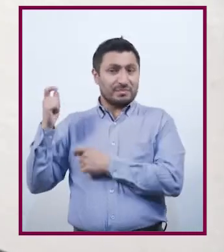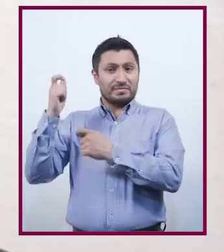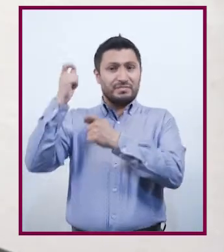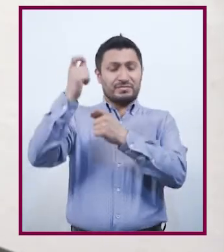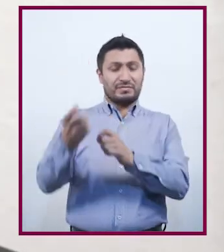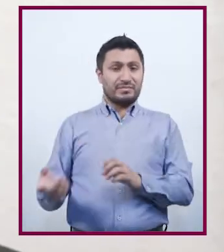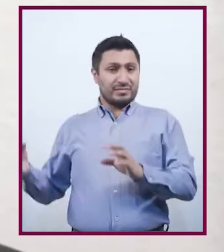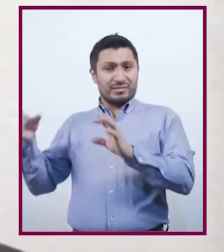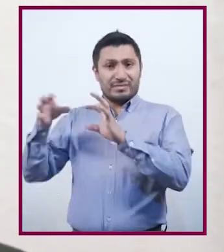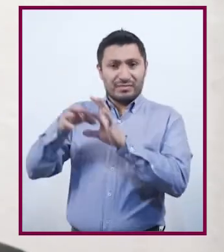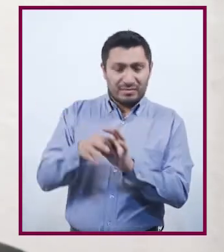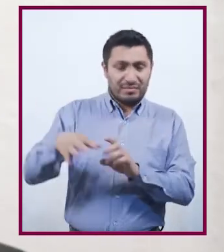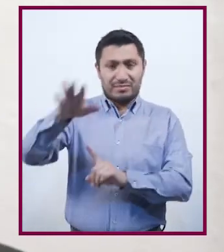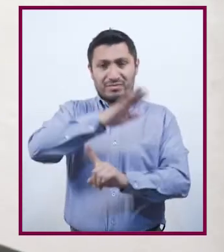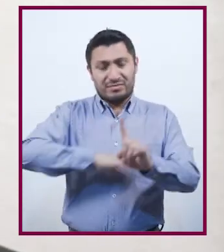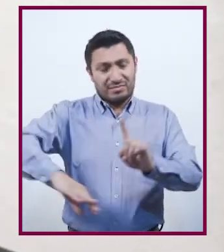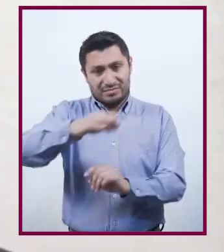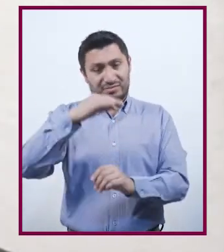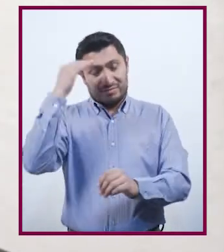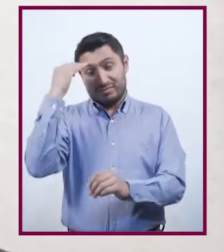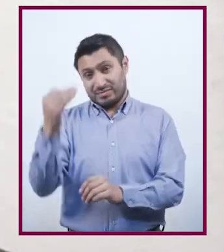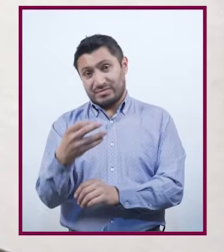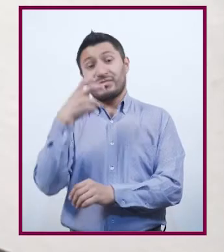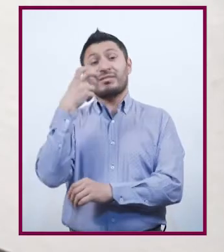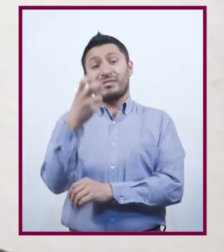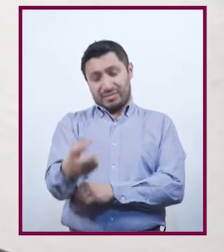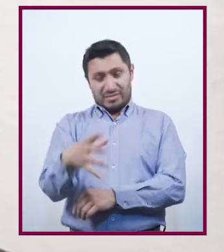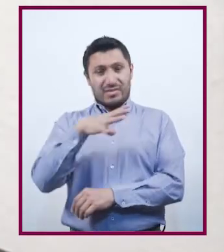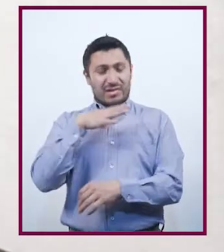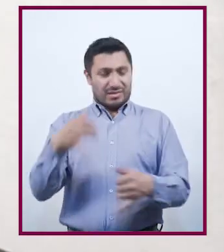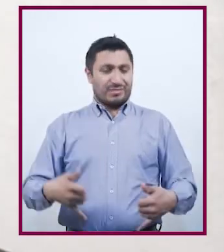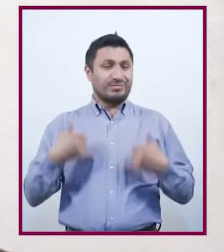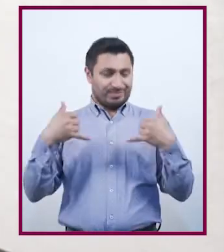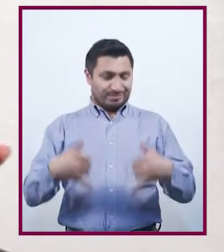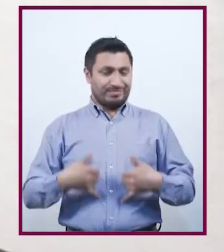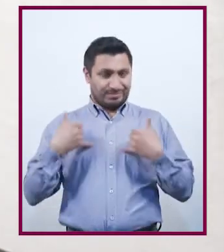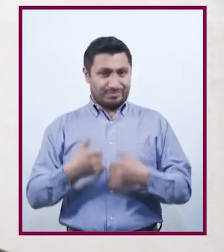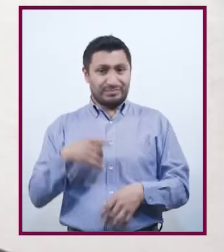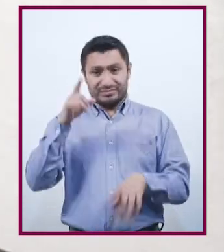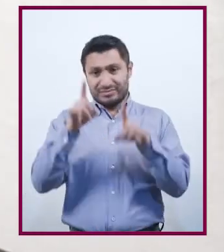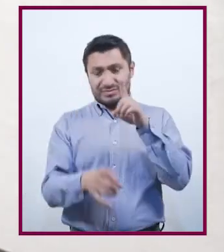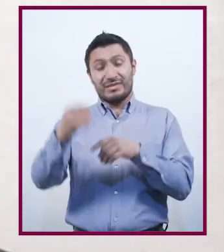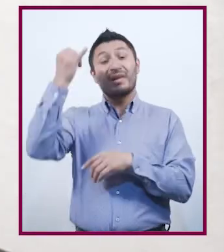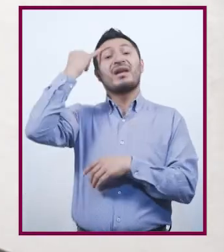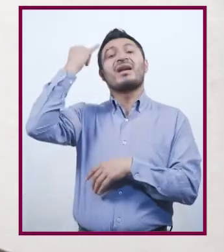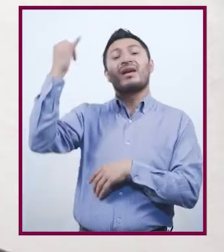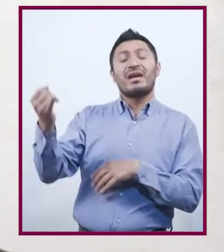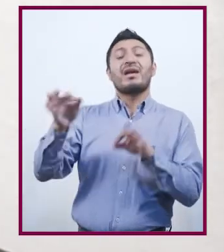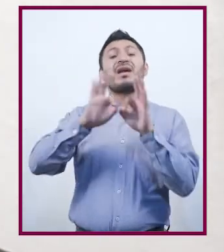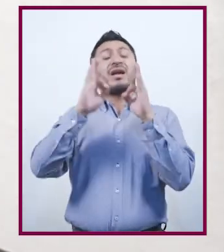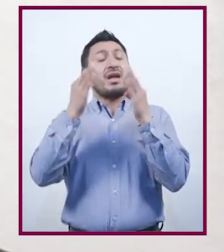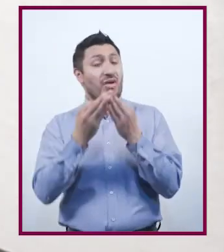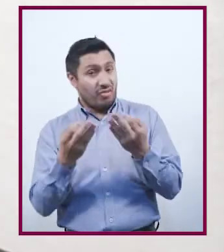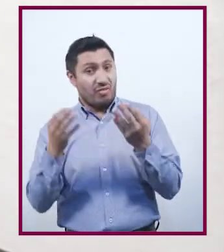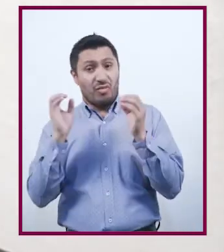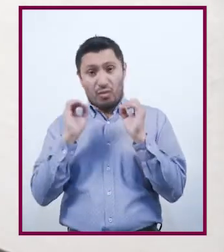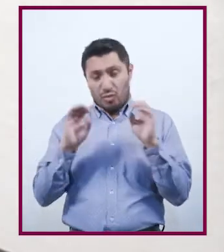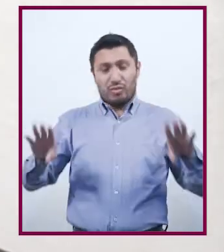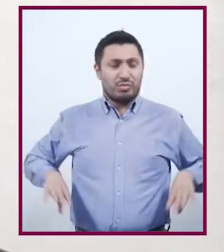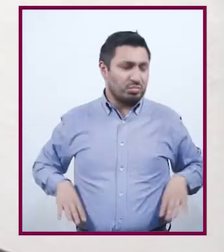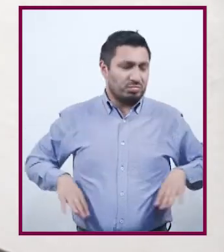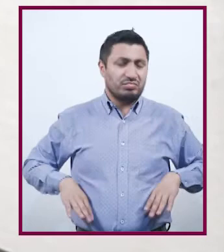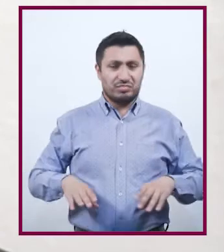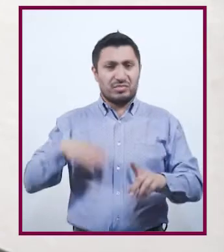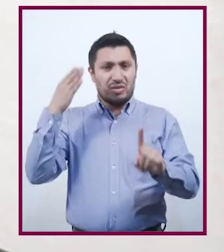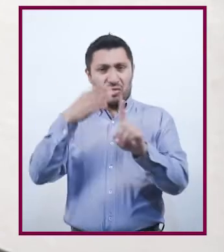y normalmente sus manifestaciones están asociadas al ambiente de la época, a eso que inquieta la juventud, que puede ser una ideología,